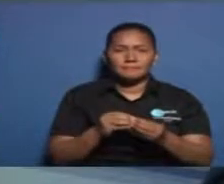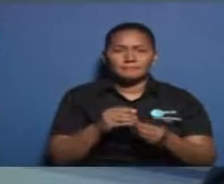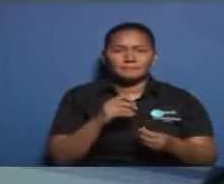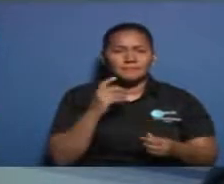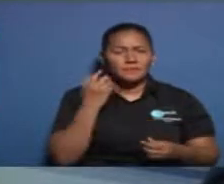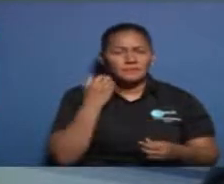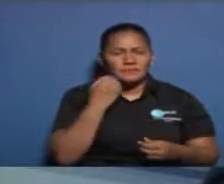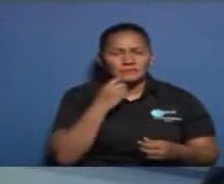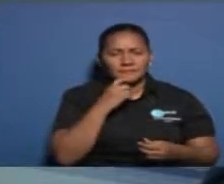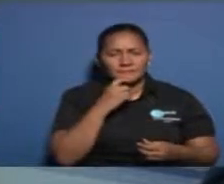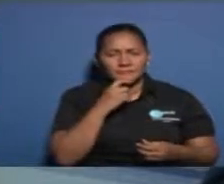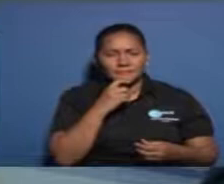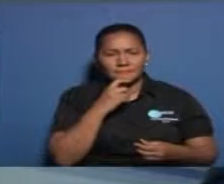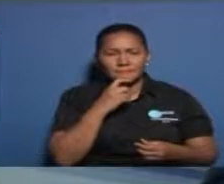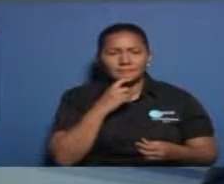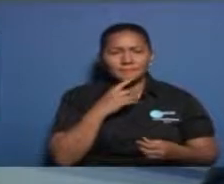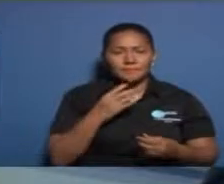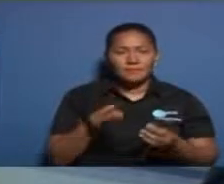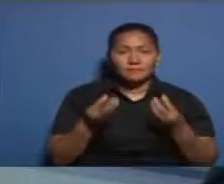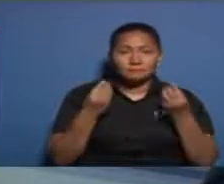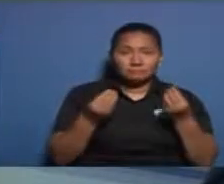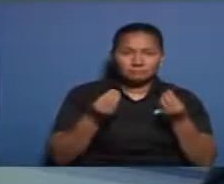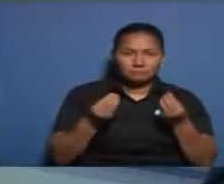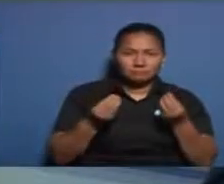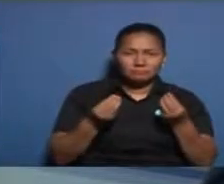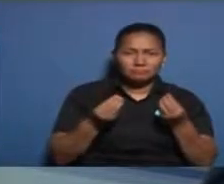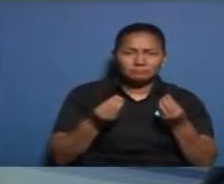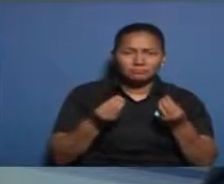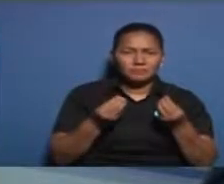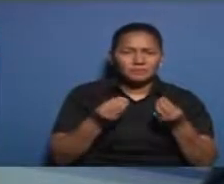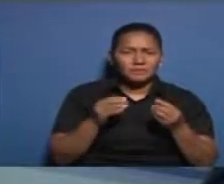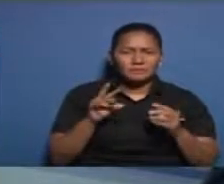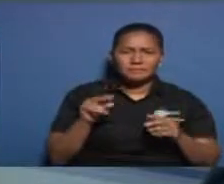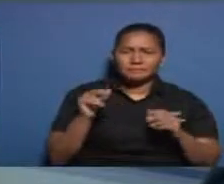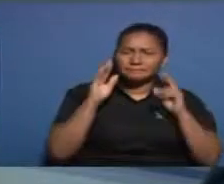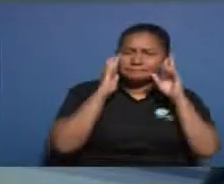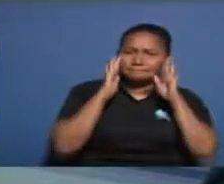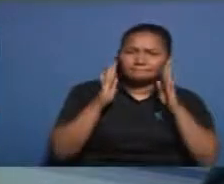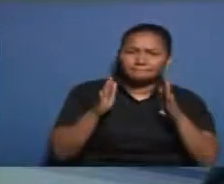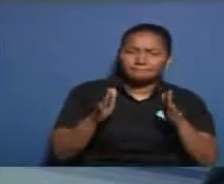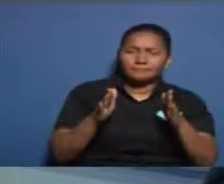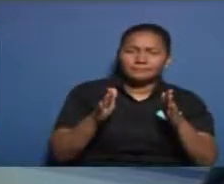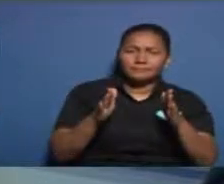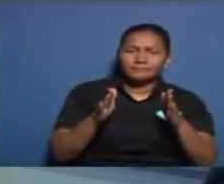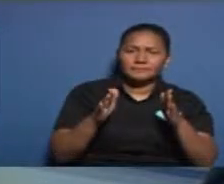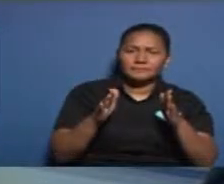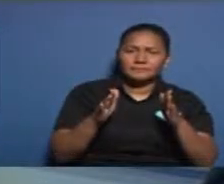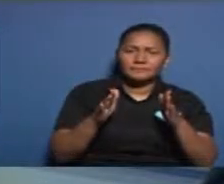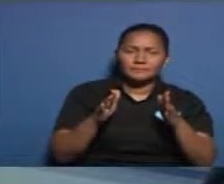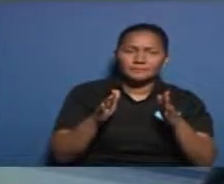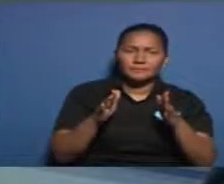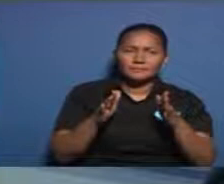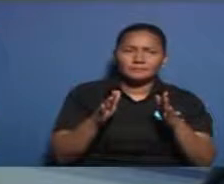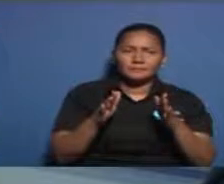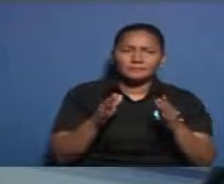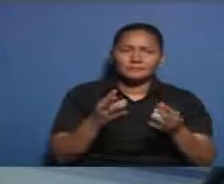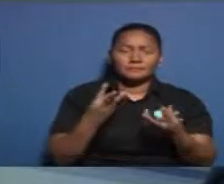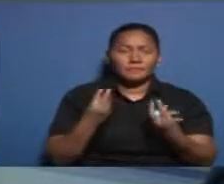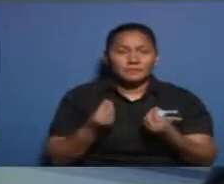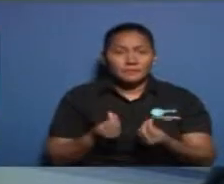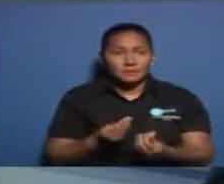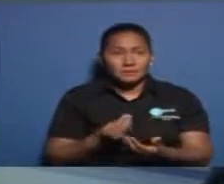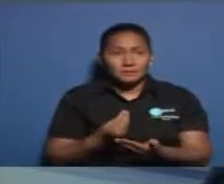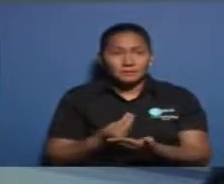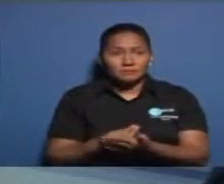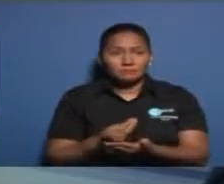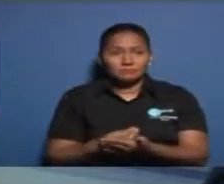se le presta atención voy a señalar algunos por ejemplo el salario femenino alrededor del